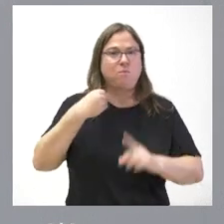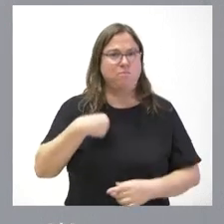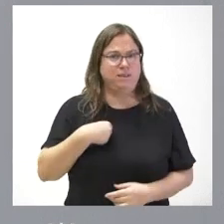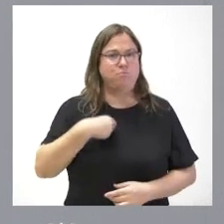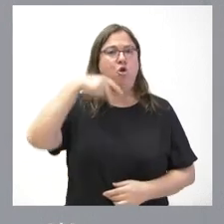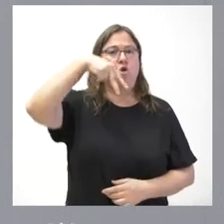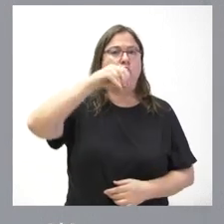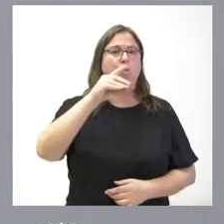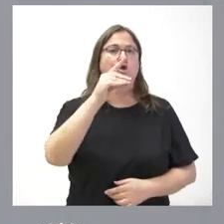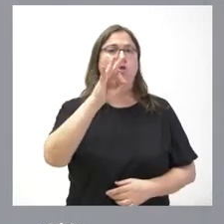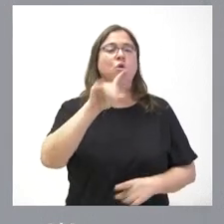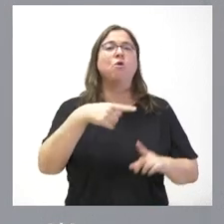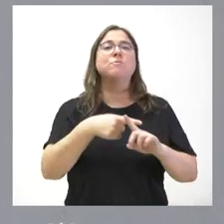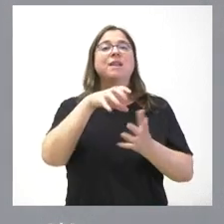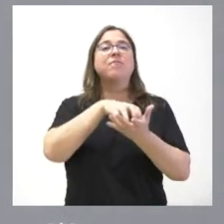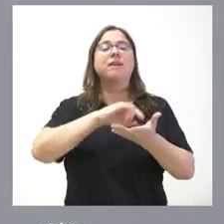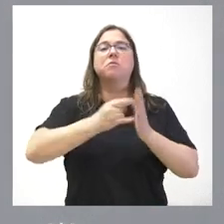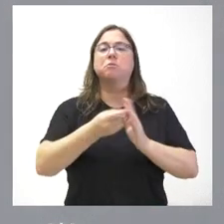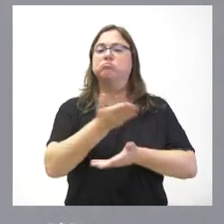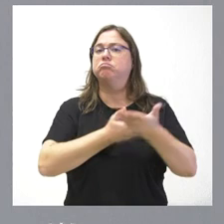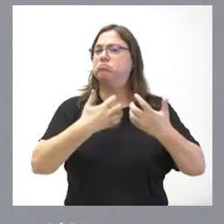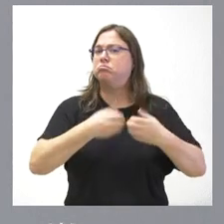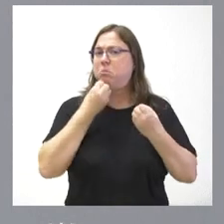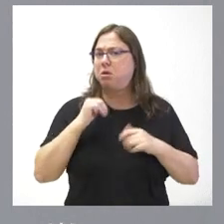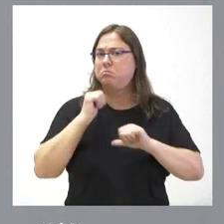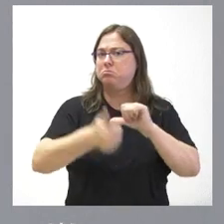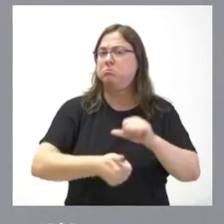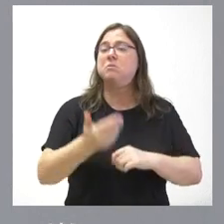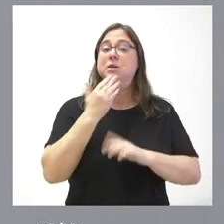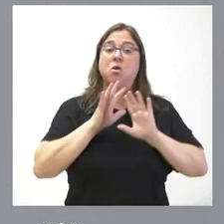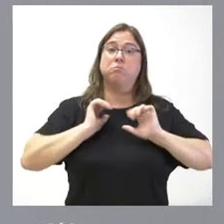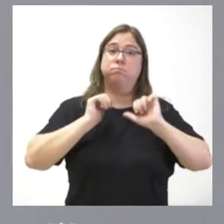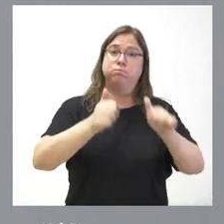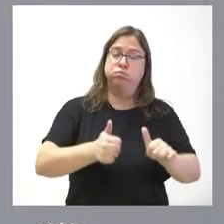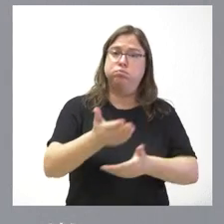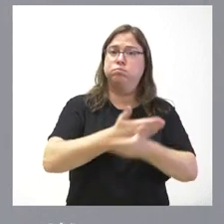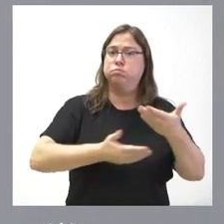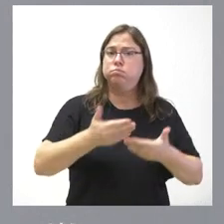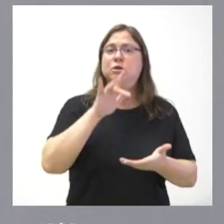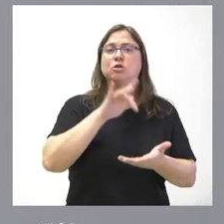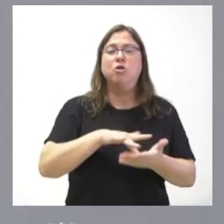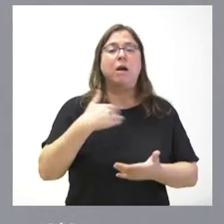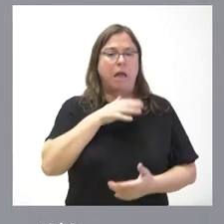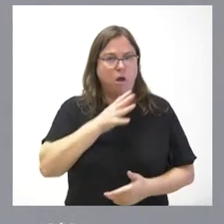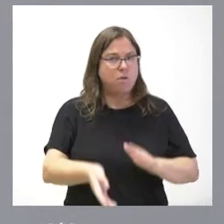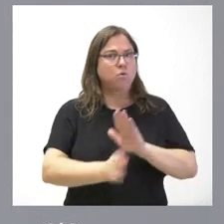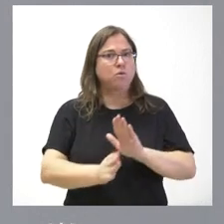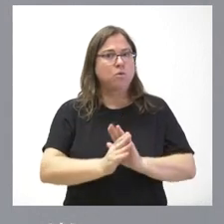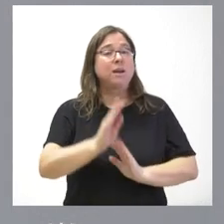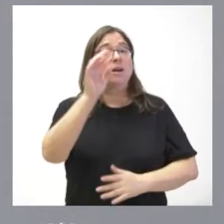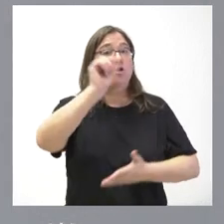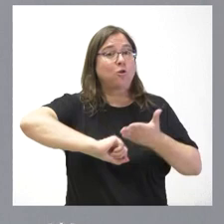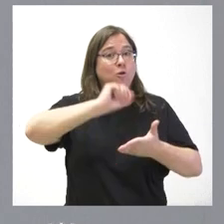eh Y los centros teológicos han funcionado adecuadamente y durante el conjunto de su asistencia han empleado y emplean a un total de